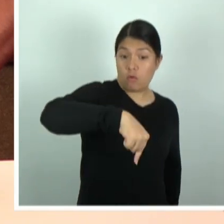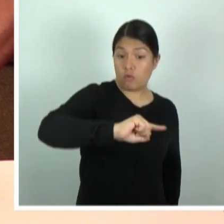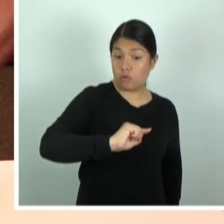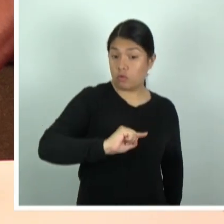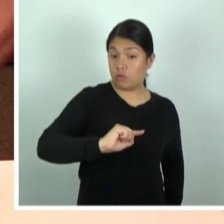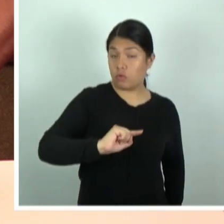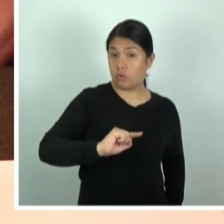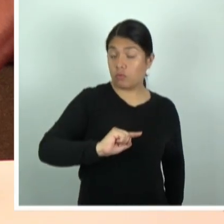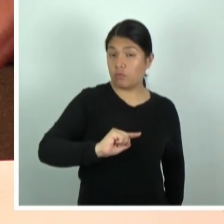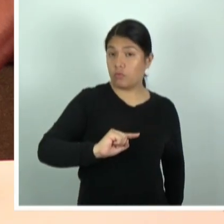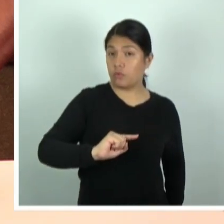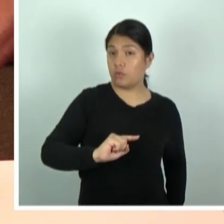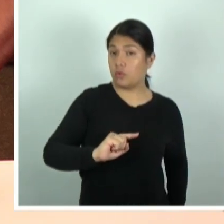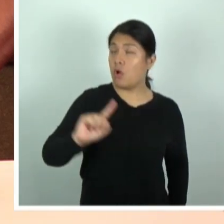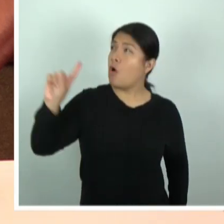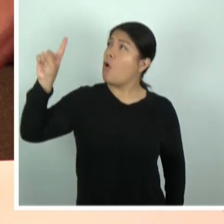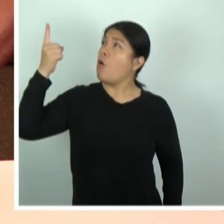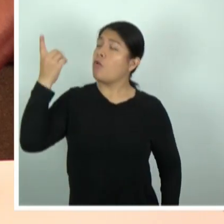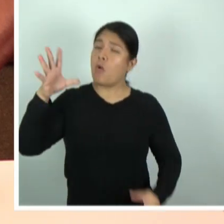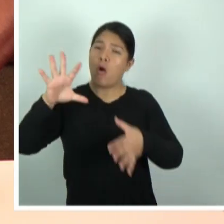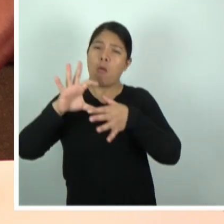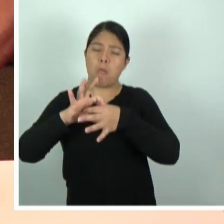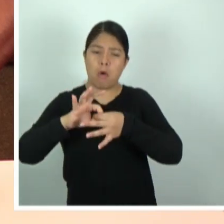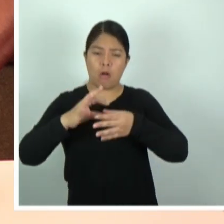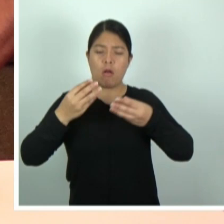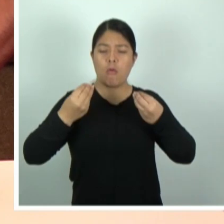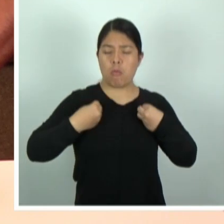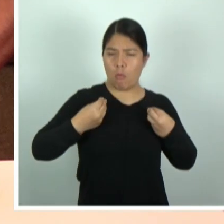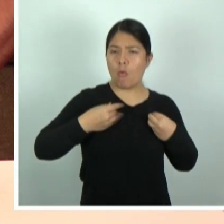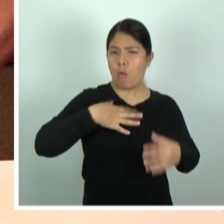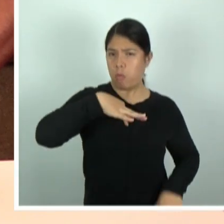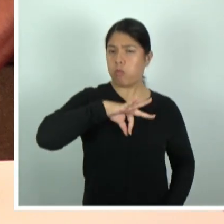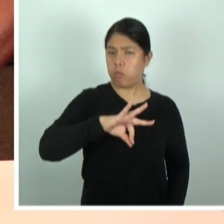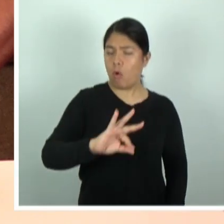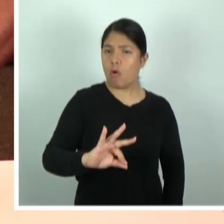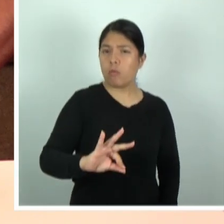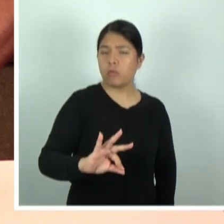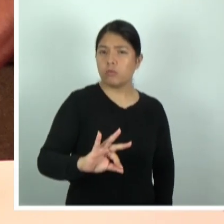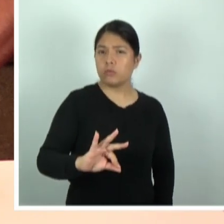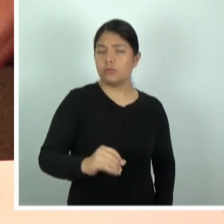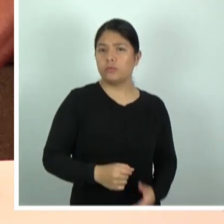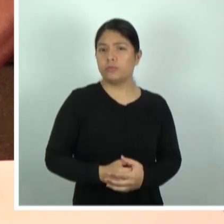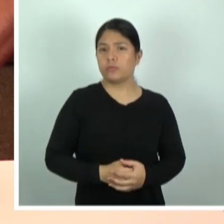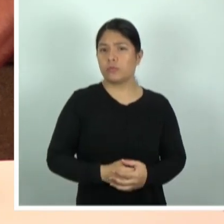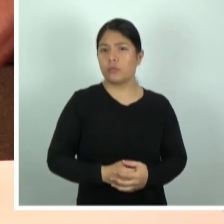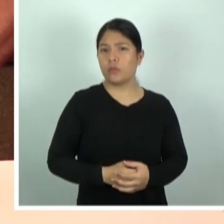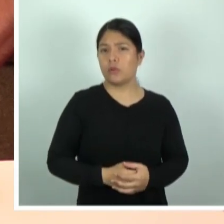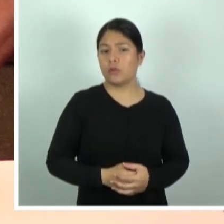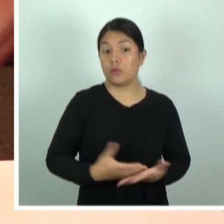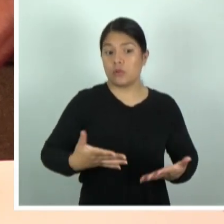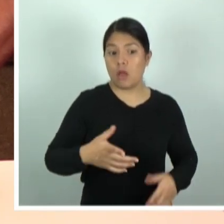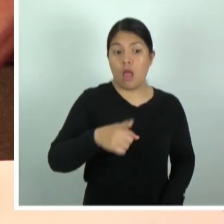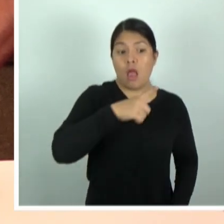vivir en relación cercana, amorosa con Él. Ese pecado tenía